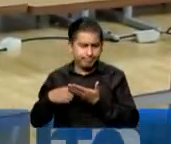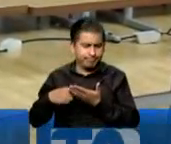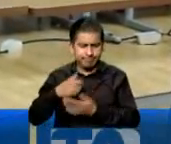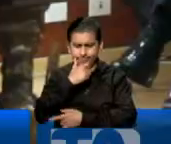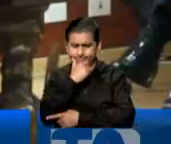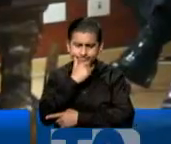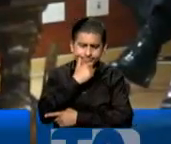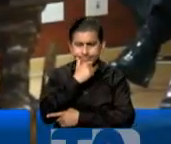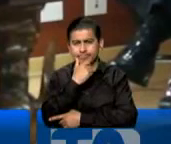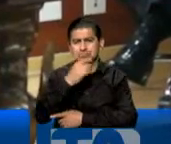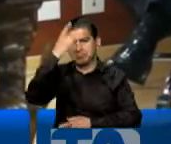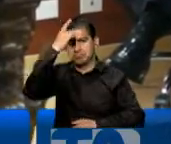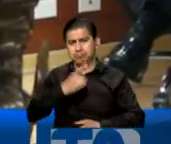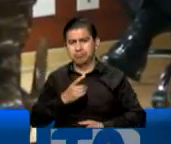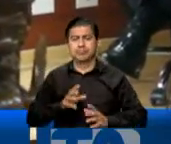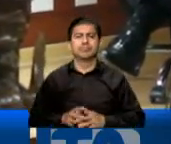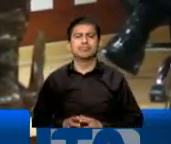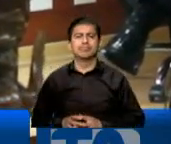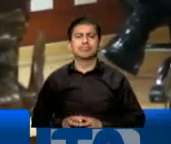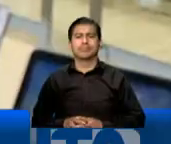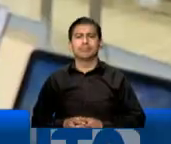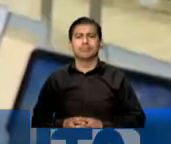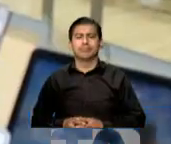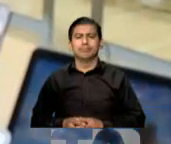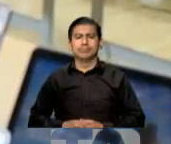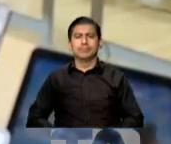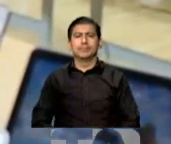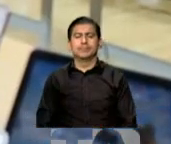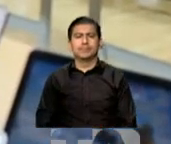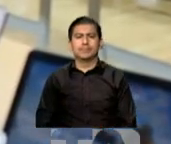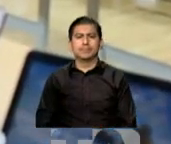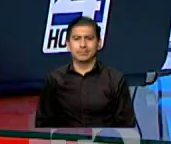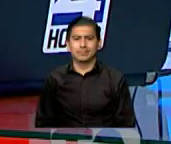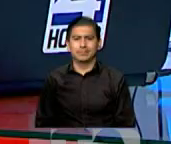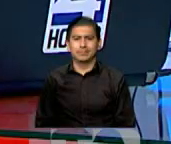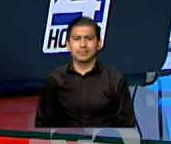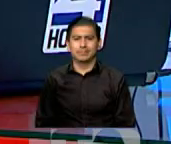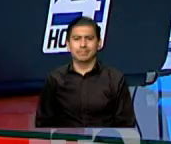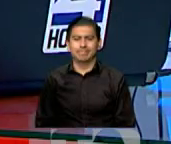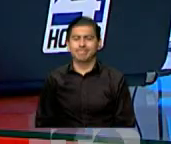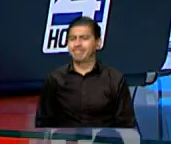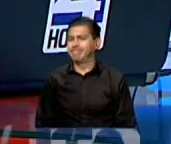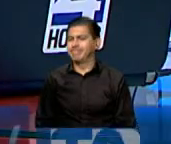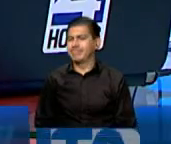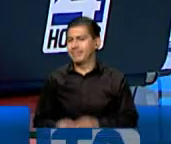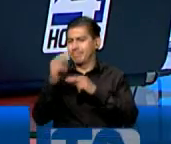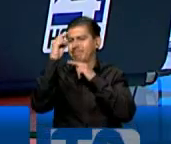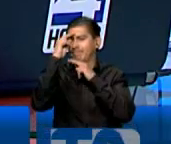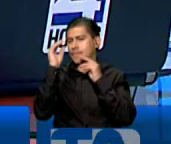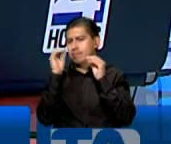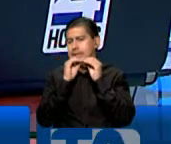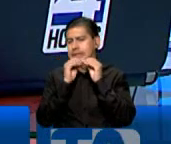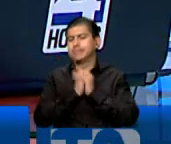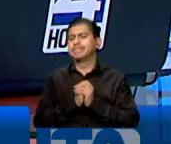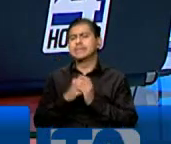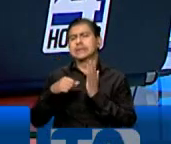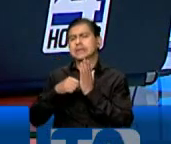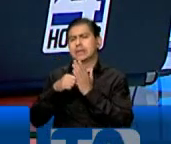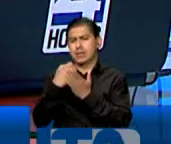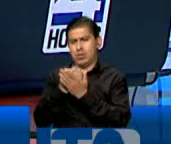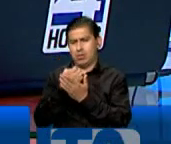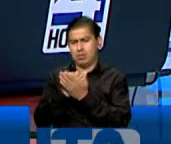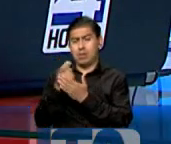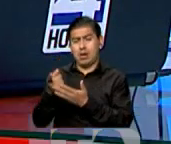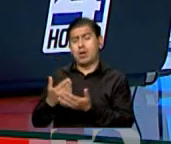deliberación. En Quito, Daniela Valencia, 24 horas. Más noticias, amigos. Según el ministro de Economía